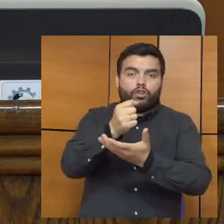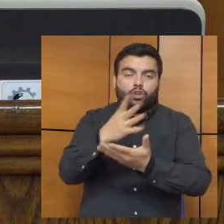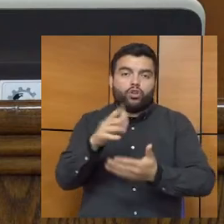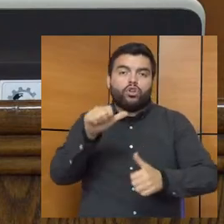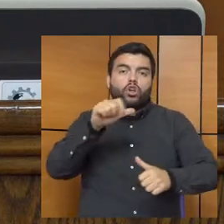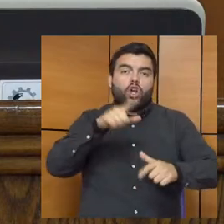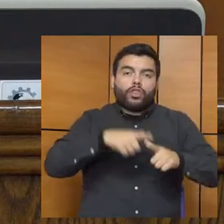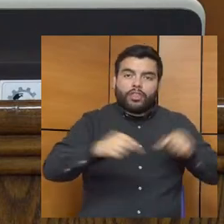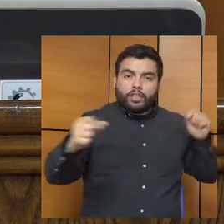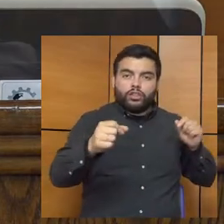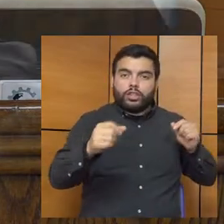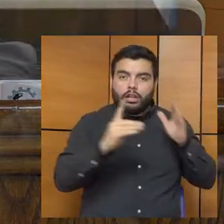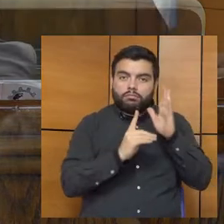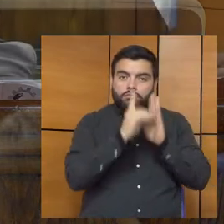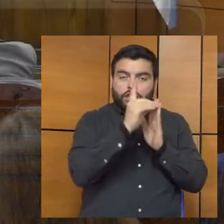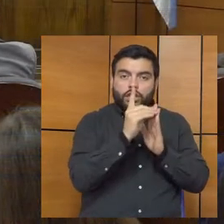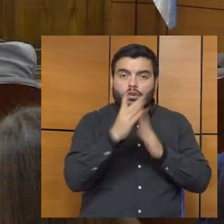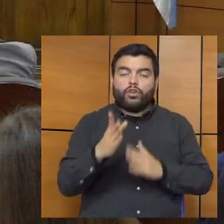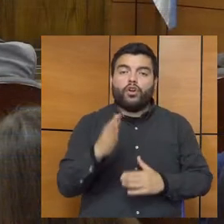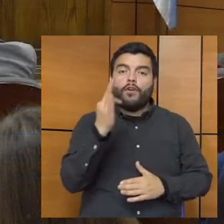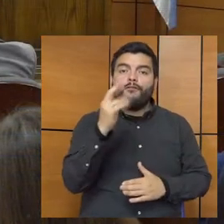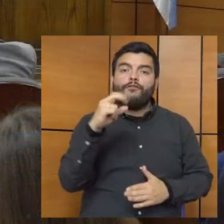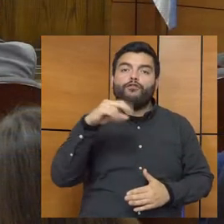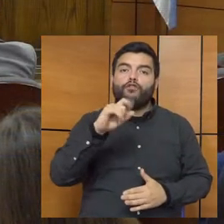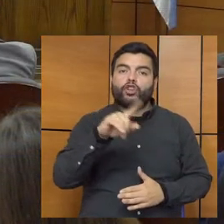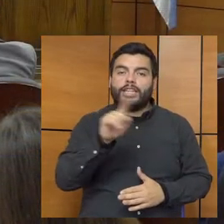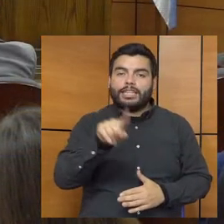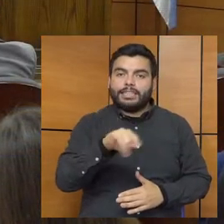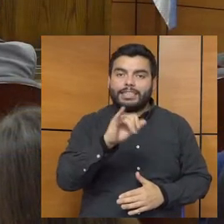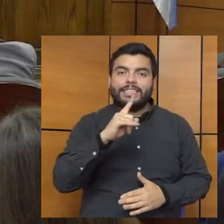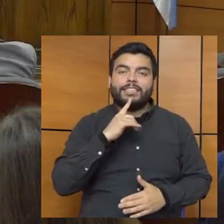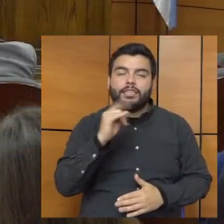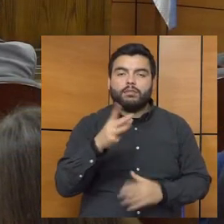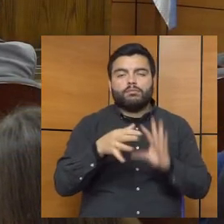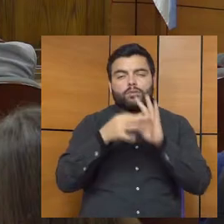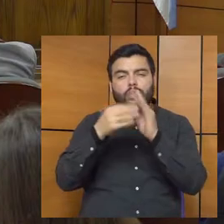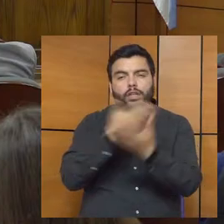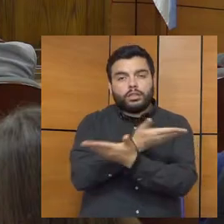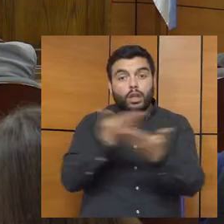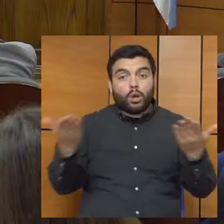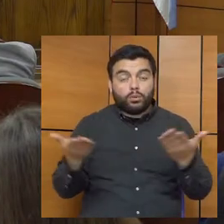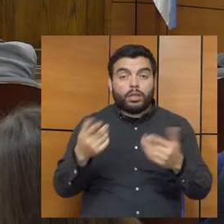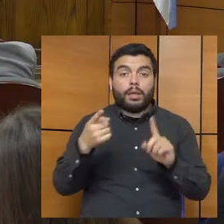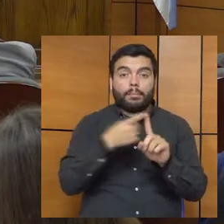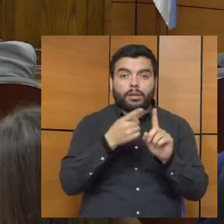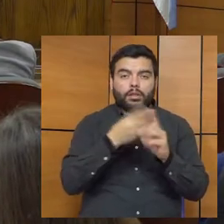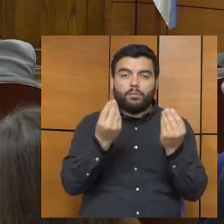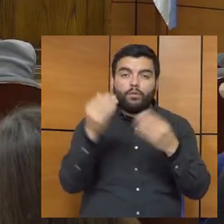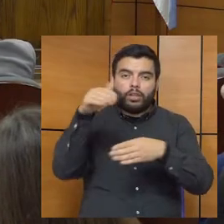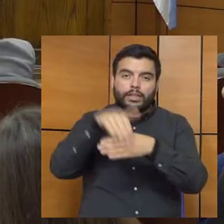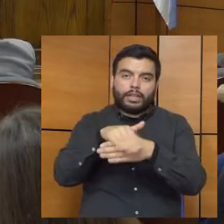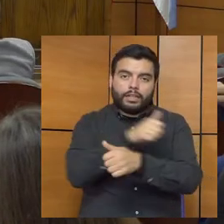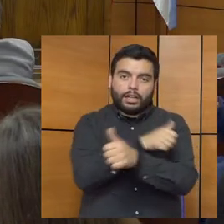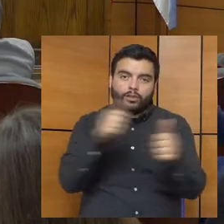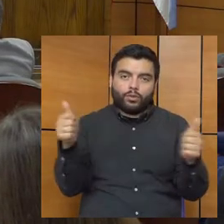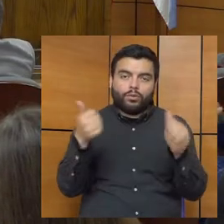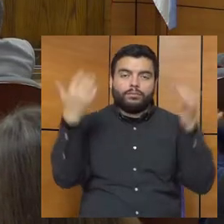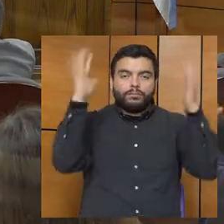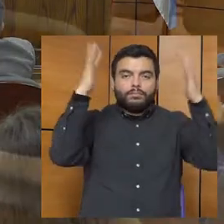Científico y Tecnológico FONDESIT. Muchas gracias a todas y todos por su participación en esta importante jornada. Muy buenas tardes.